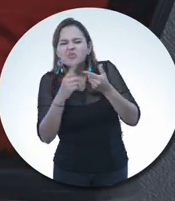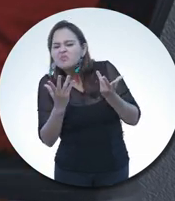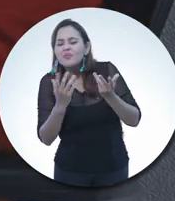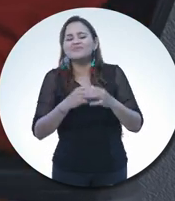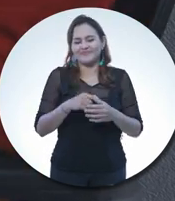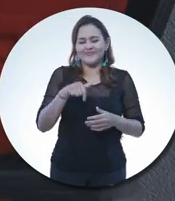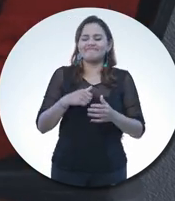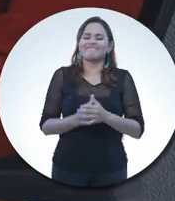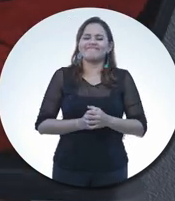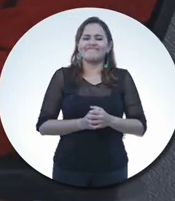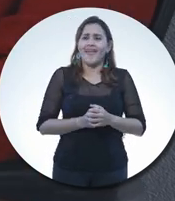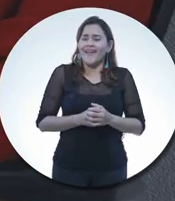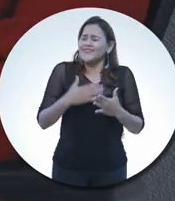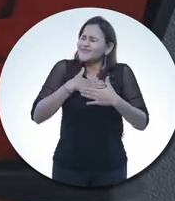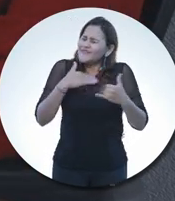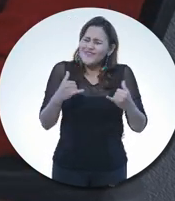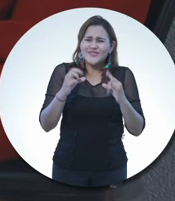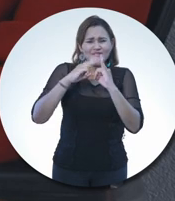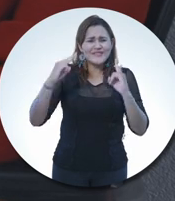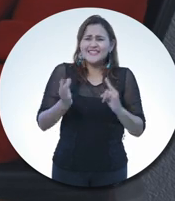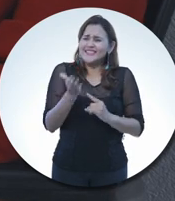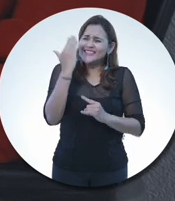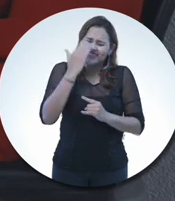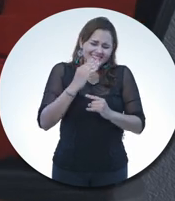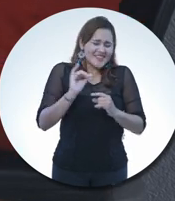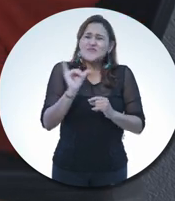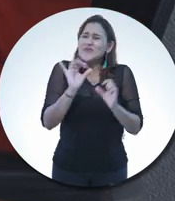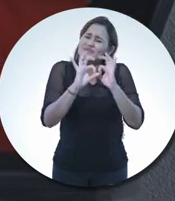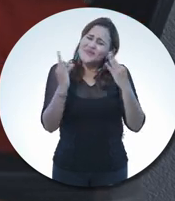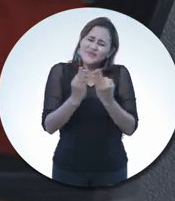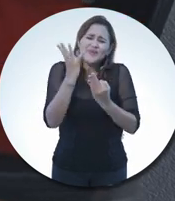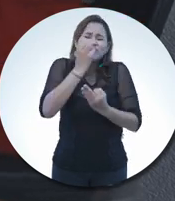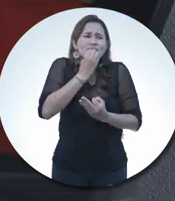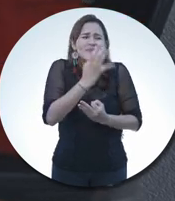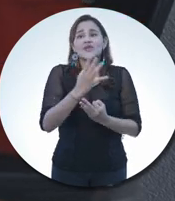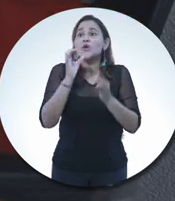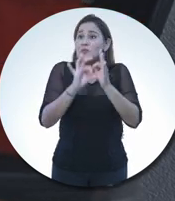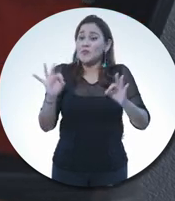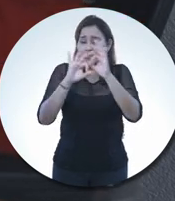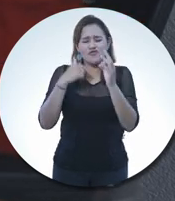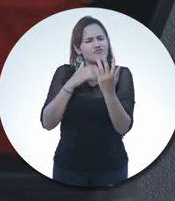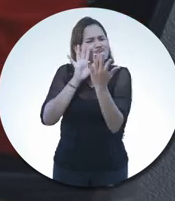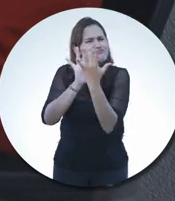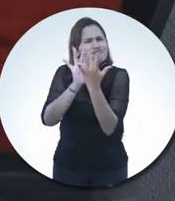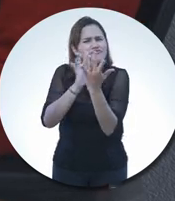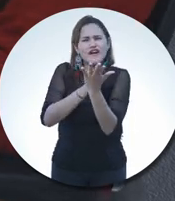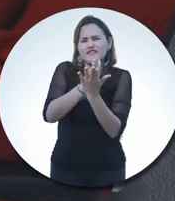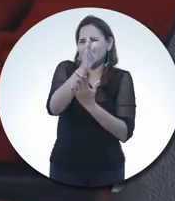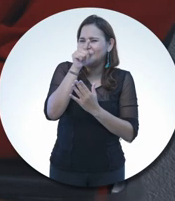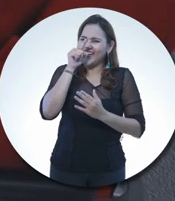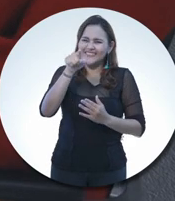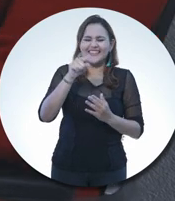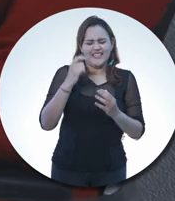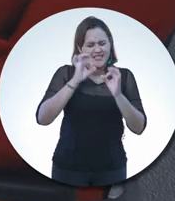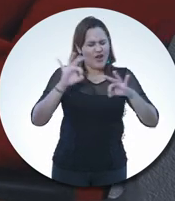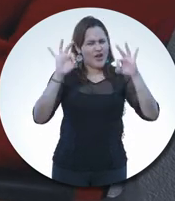estoy muy feliz de hacer falta la familia alimentaria ya que sigo en contacto con ustedes seguiré creciendo profesionalmente de